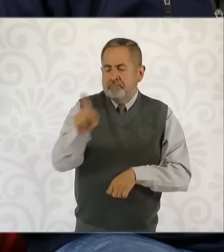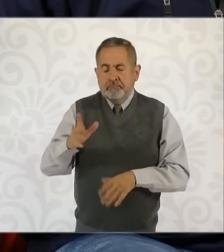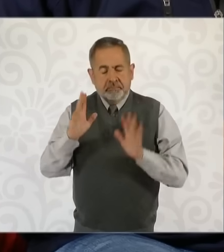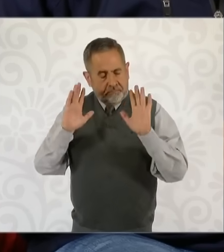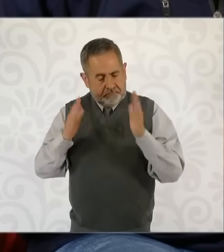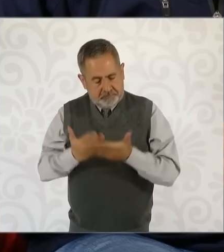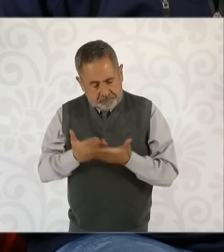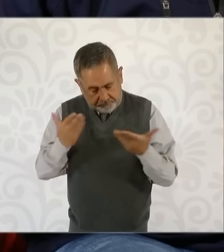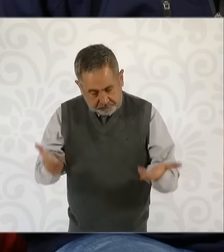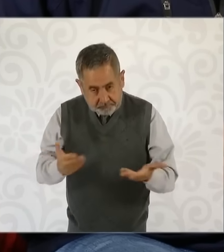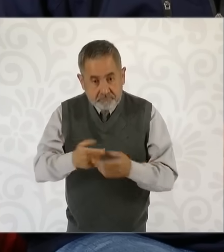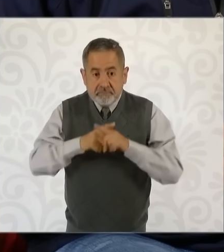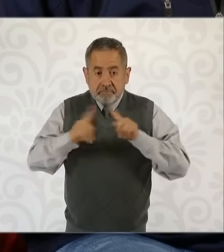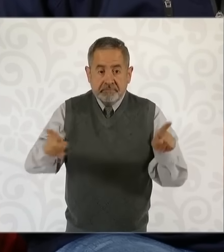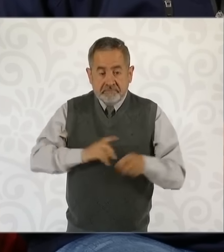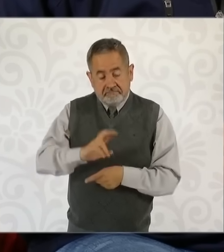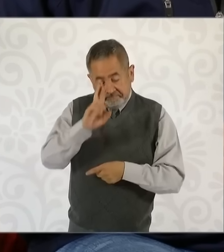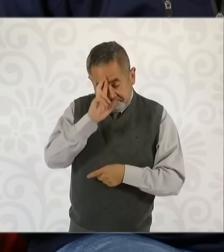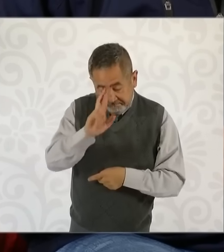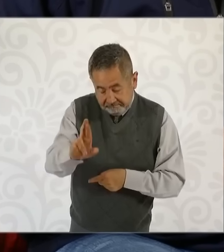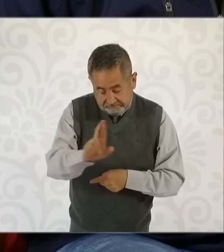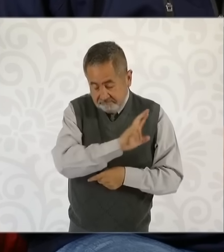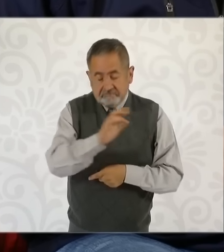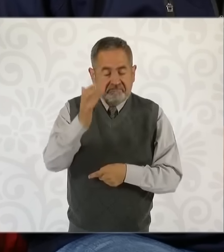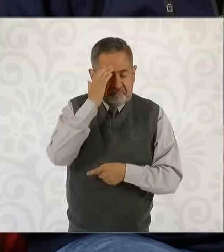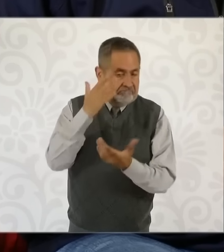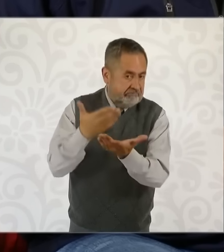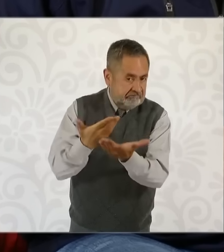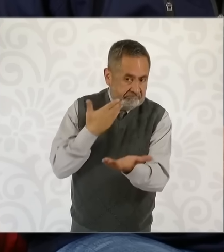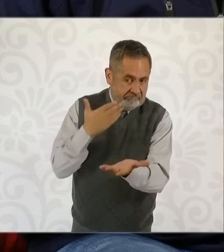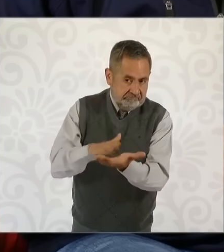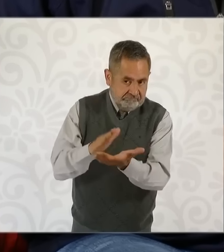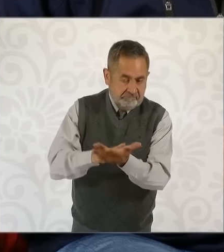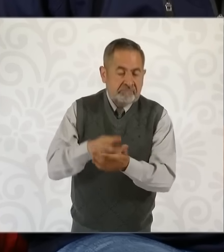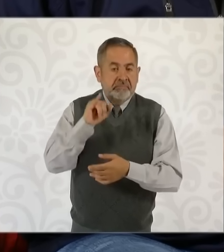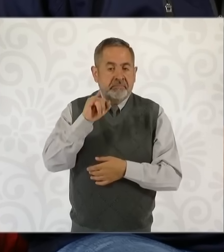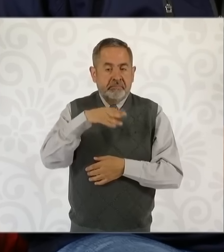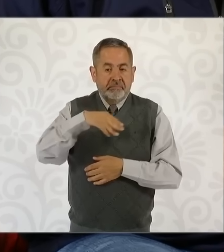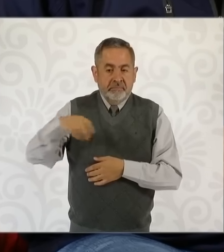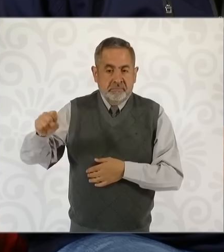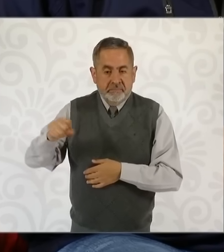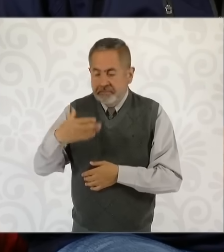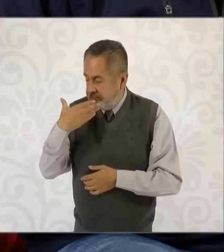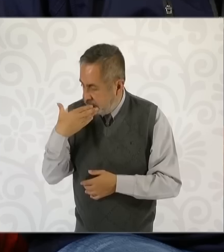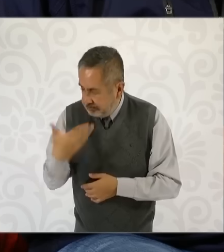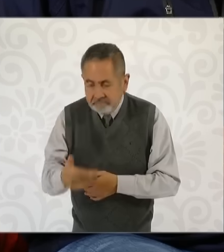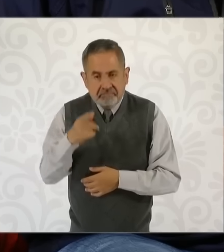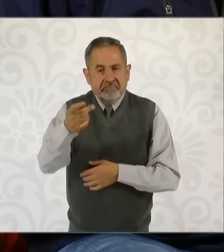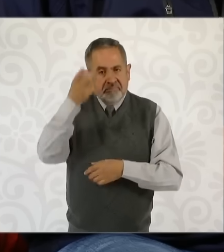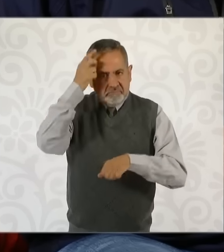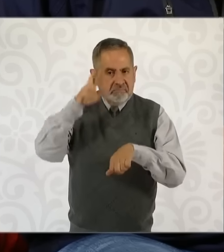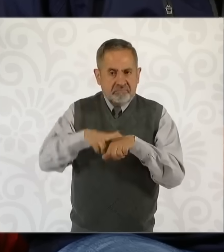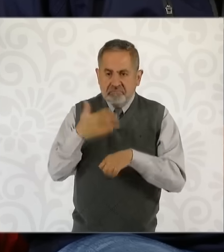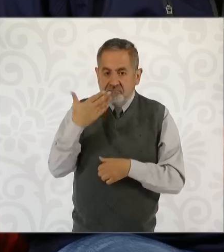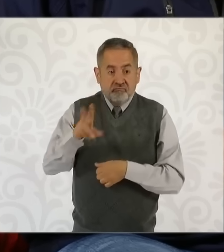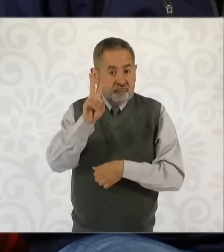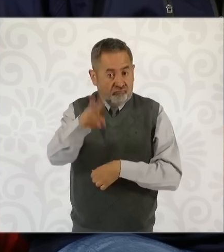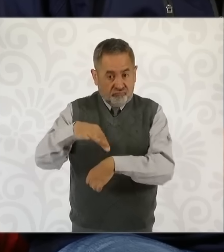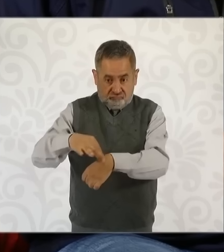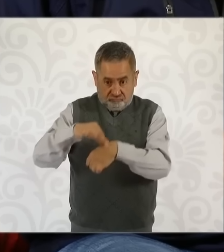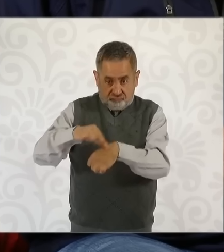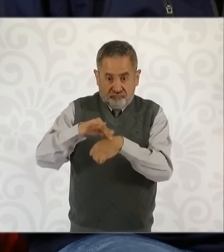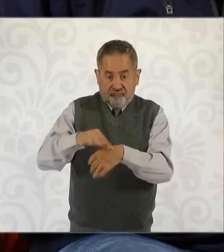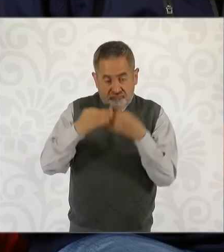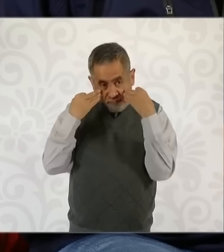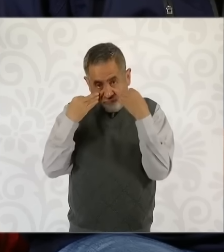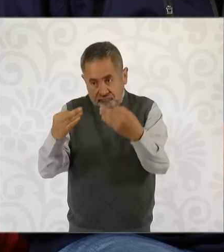trabajo del IMSS, del director, porque nos consta